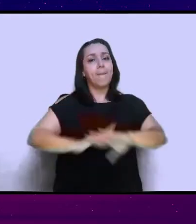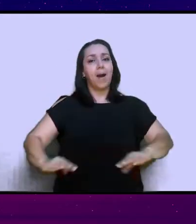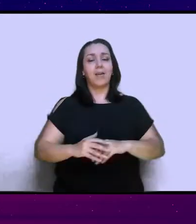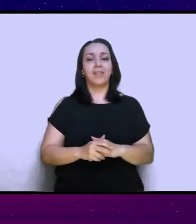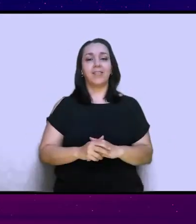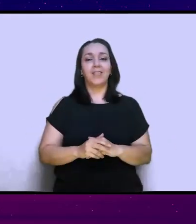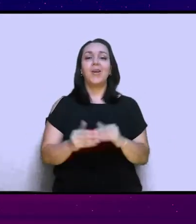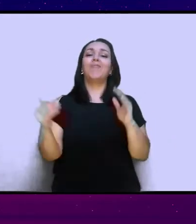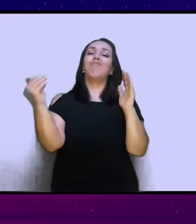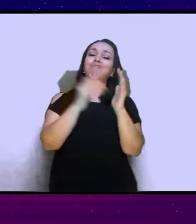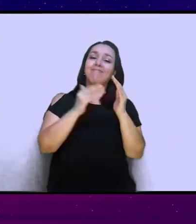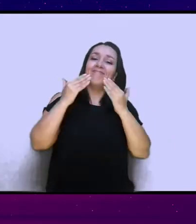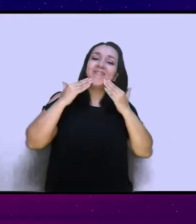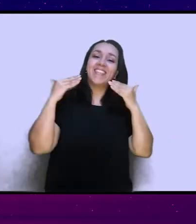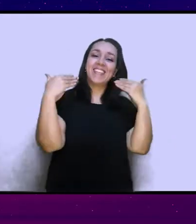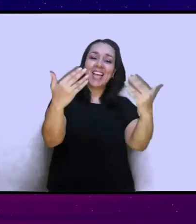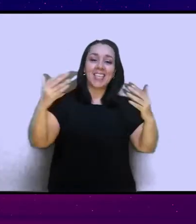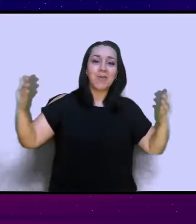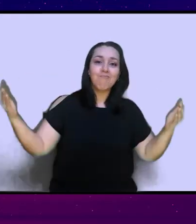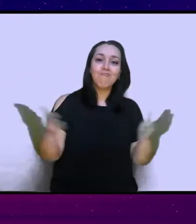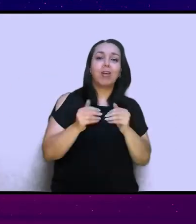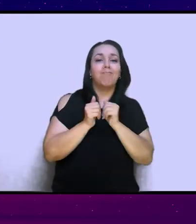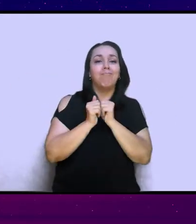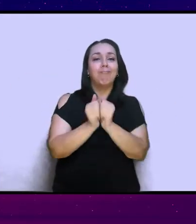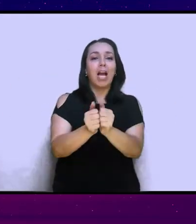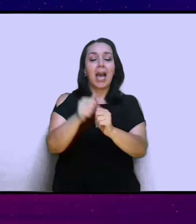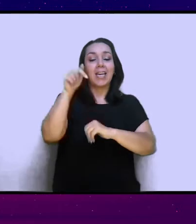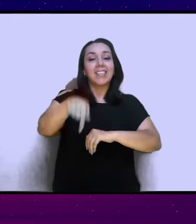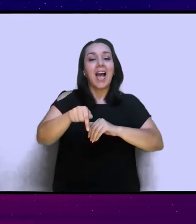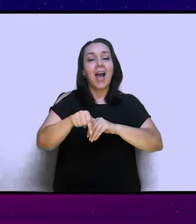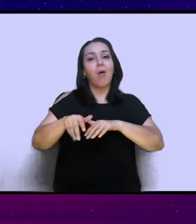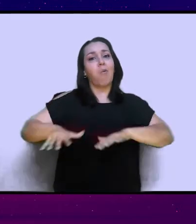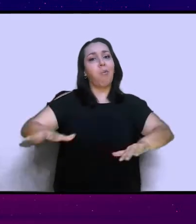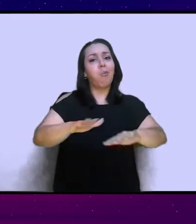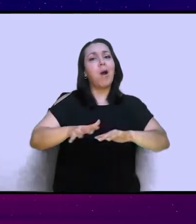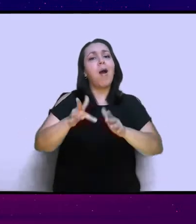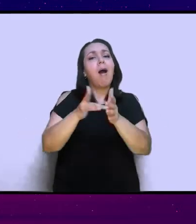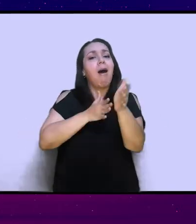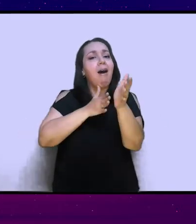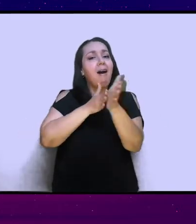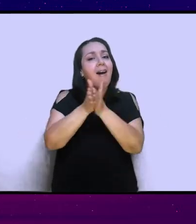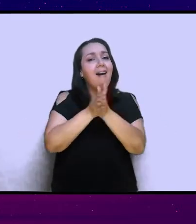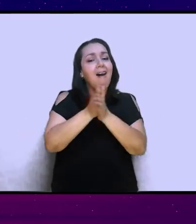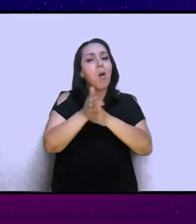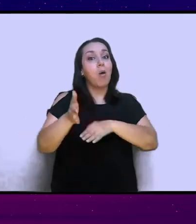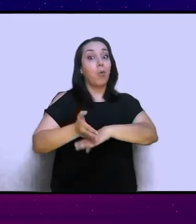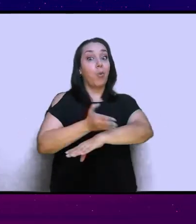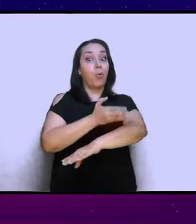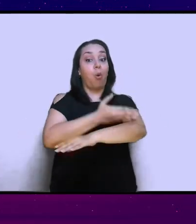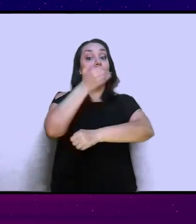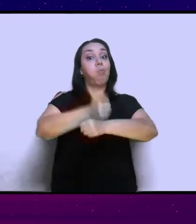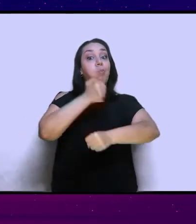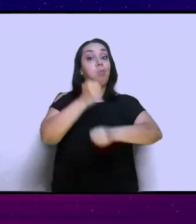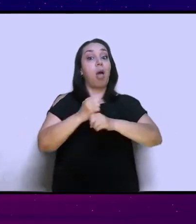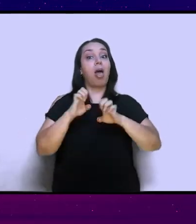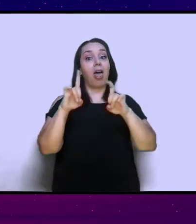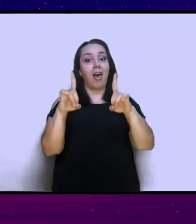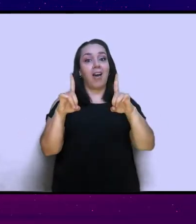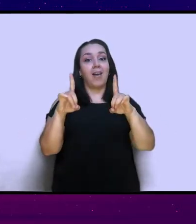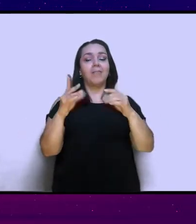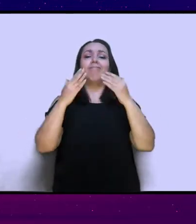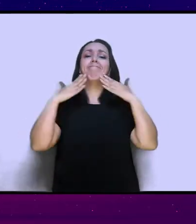De nuevo, gracias por acompañarnos y esperamos que este espacio sea de provecho para mejorar nuestra labor